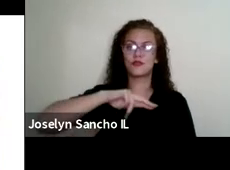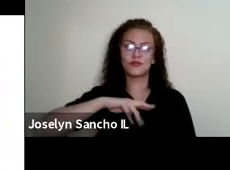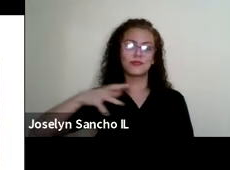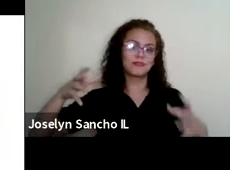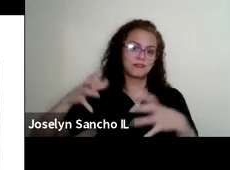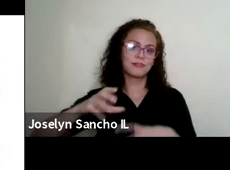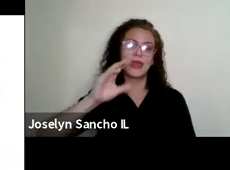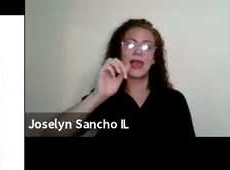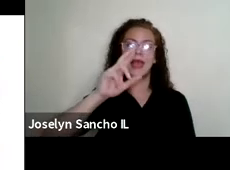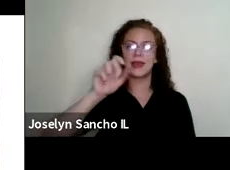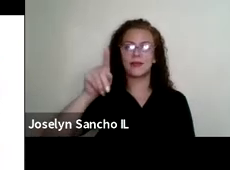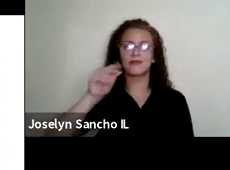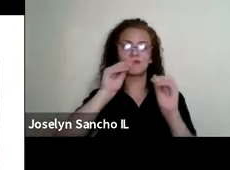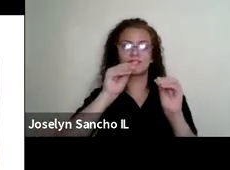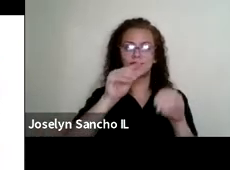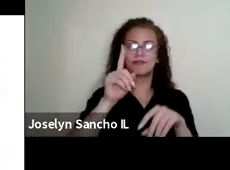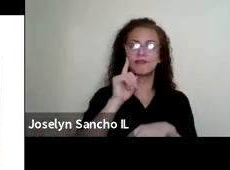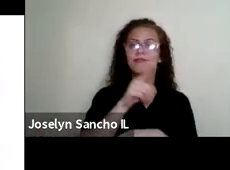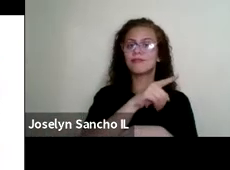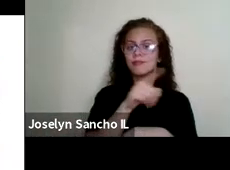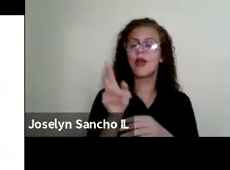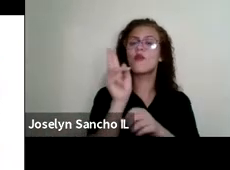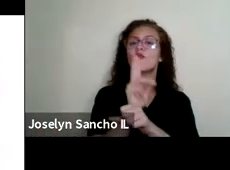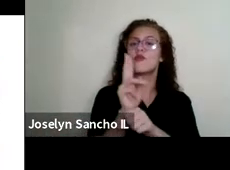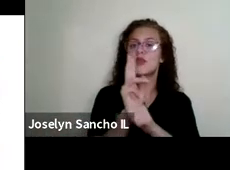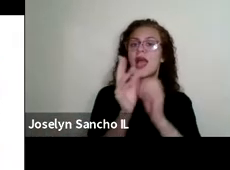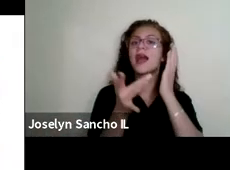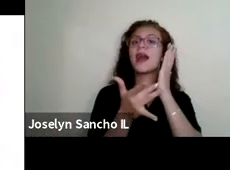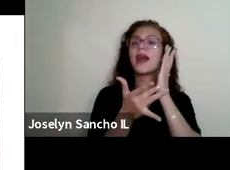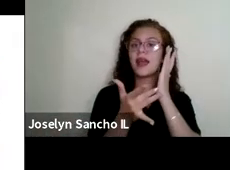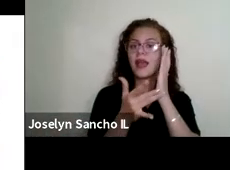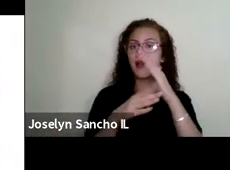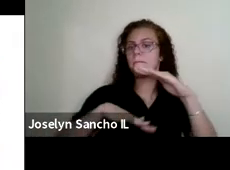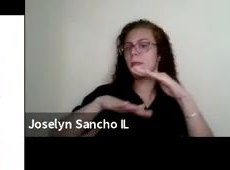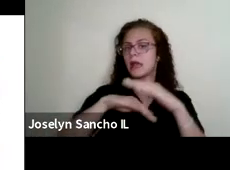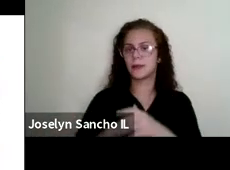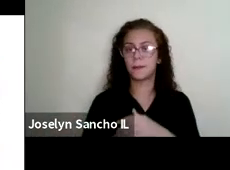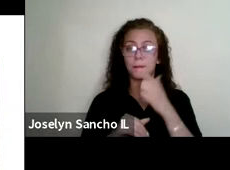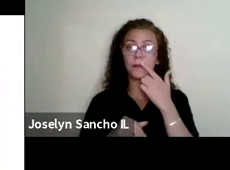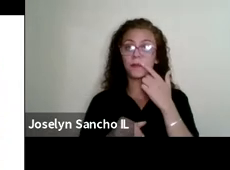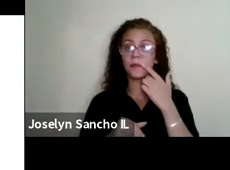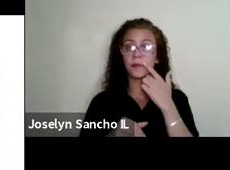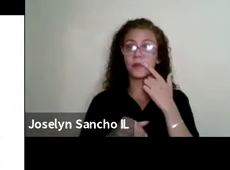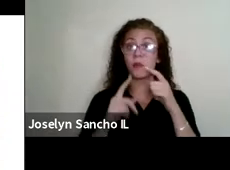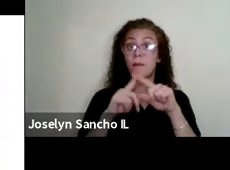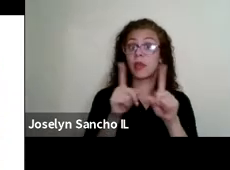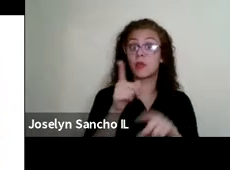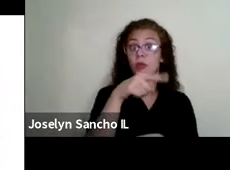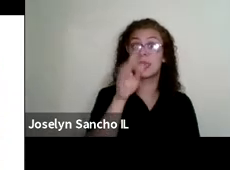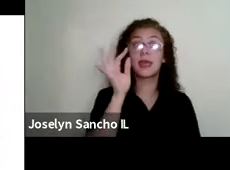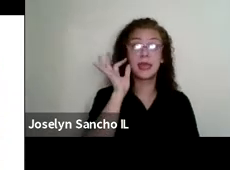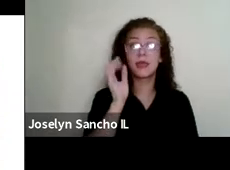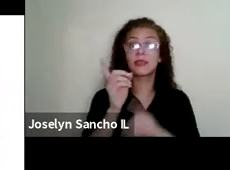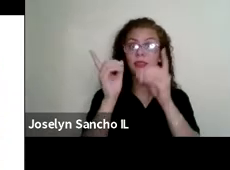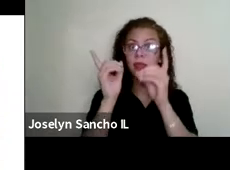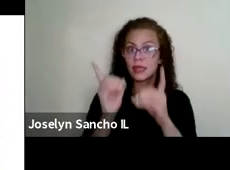de sus tutoras para enseñarles a utilizar tecnología básica. Pero ellas